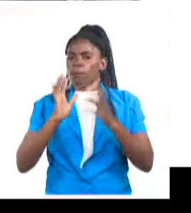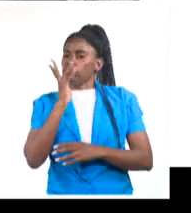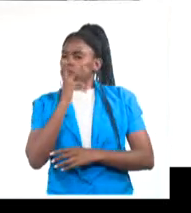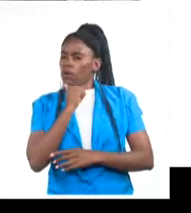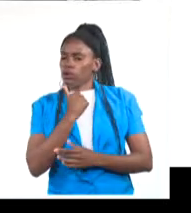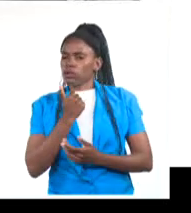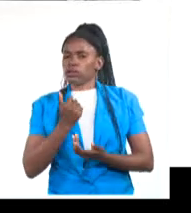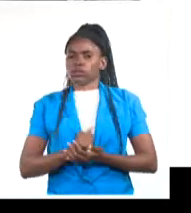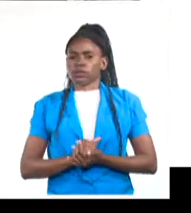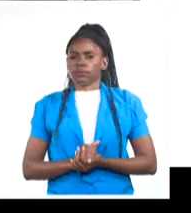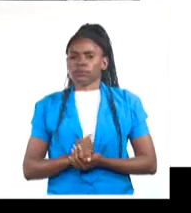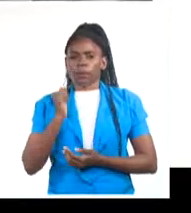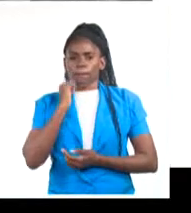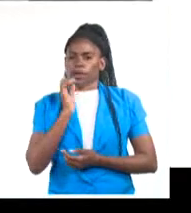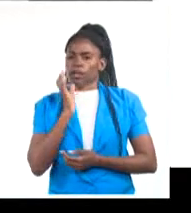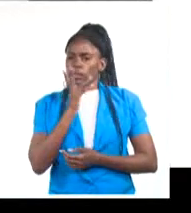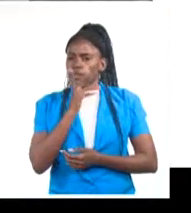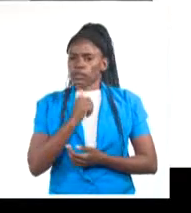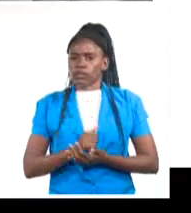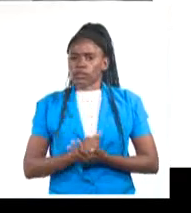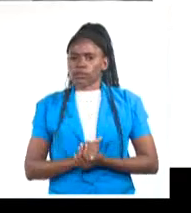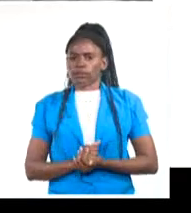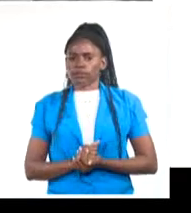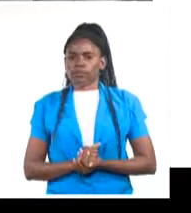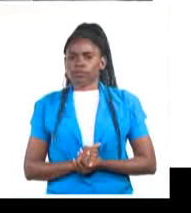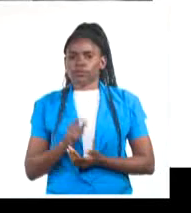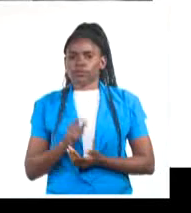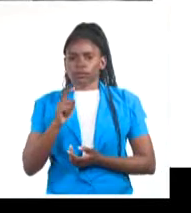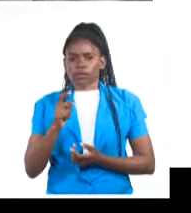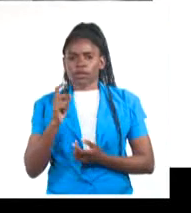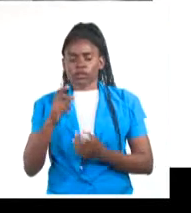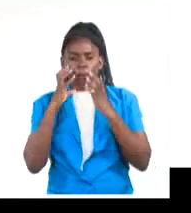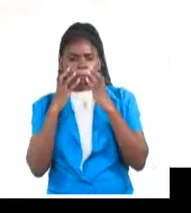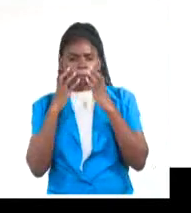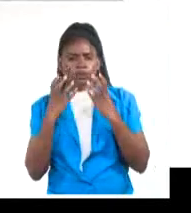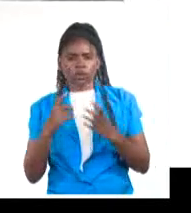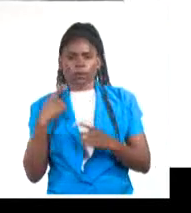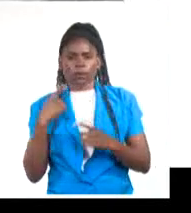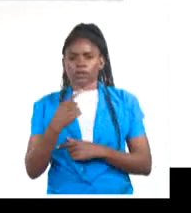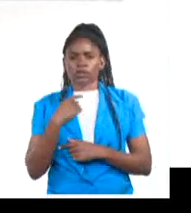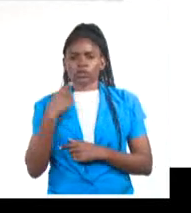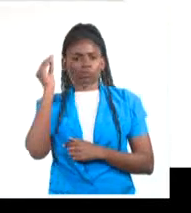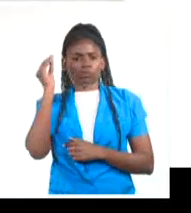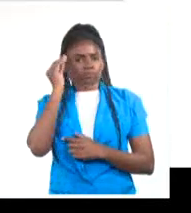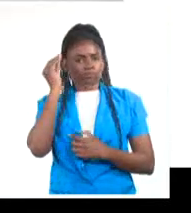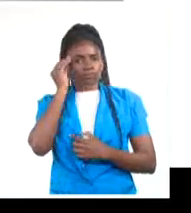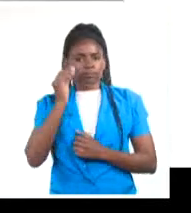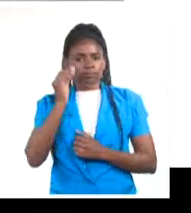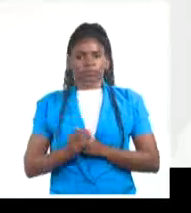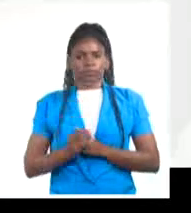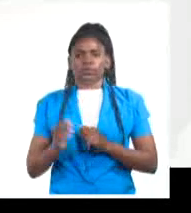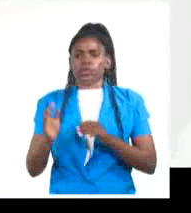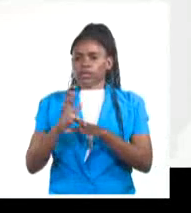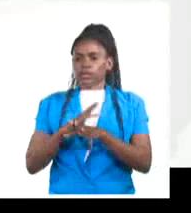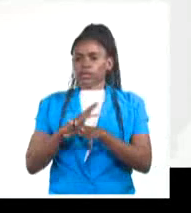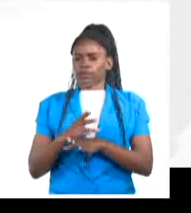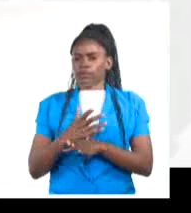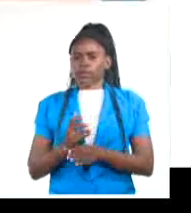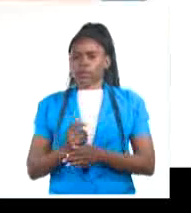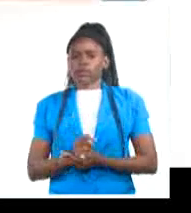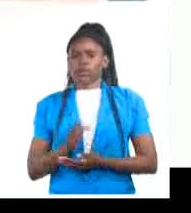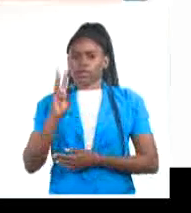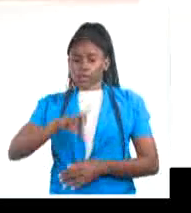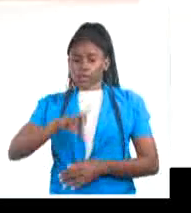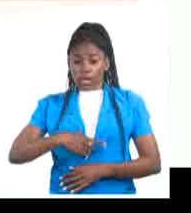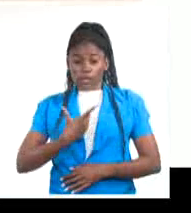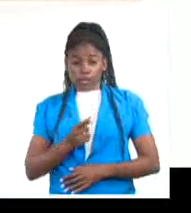18 fotógrafos seleccionadas de las más de 100 recibidas. También hay obras de tres artistas invitados, Camil